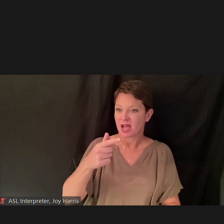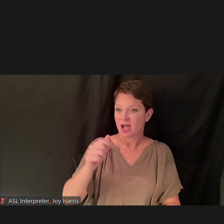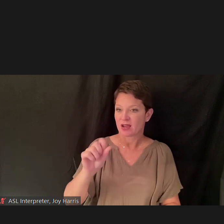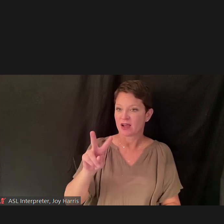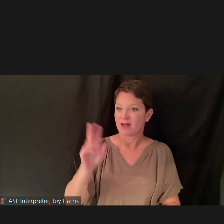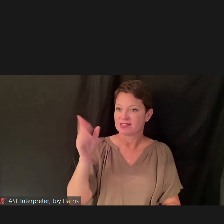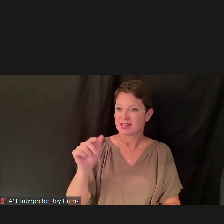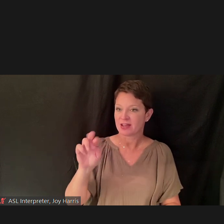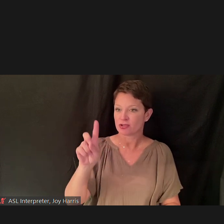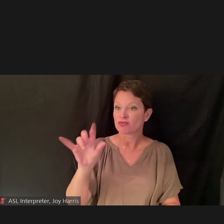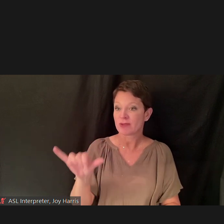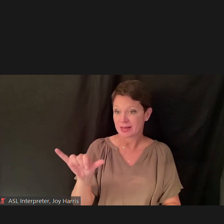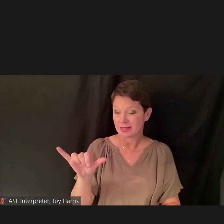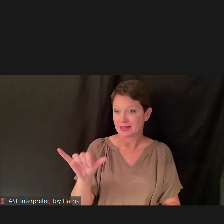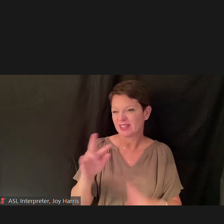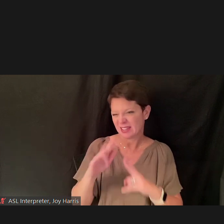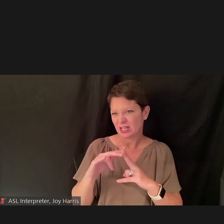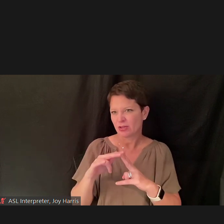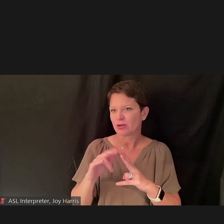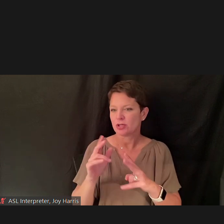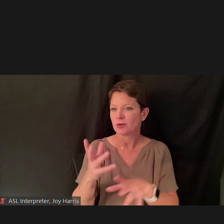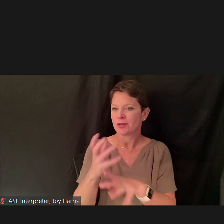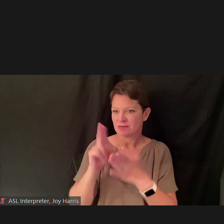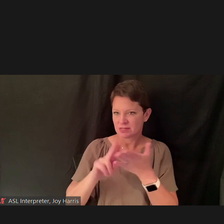888-777 o visite